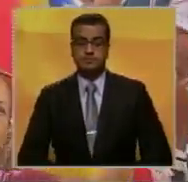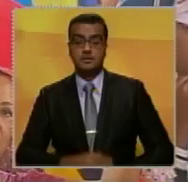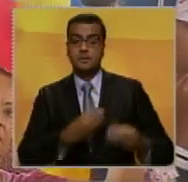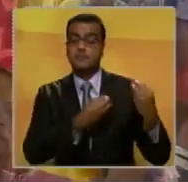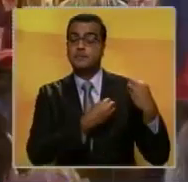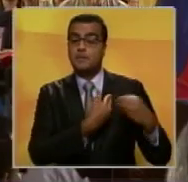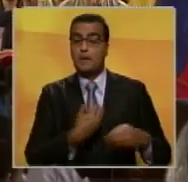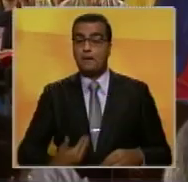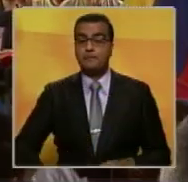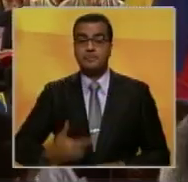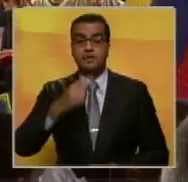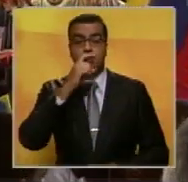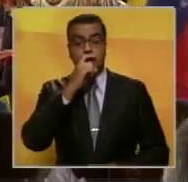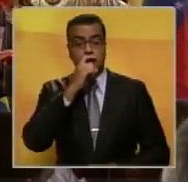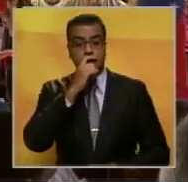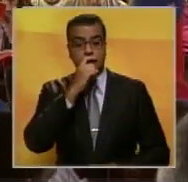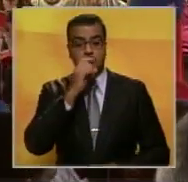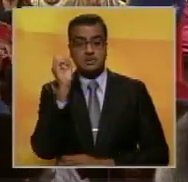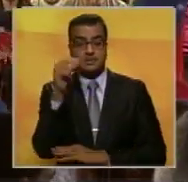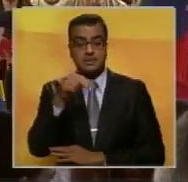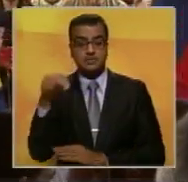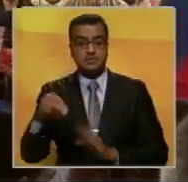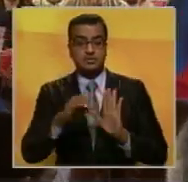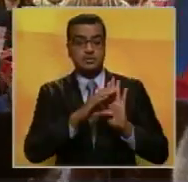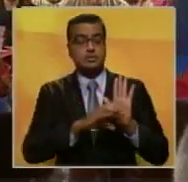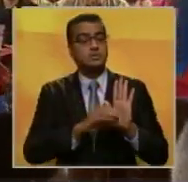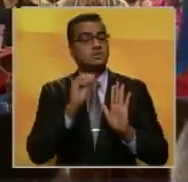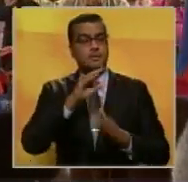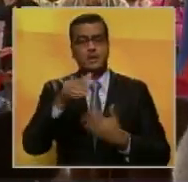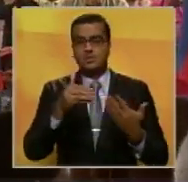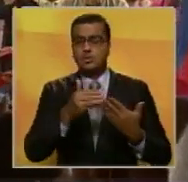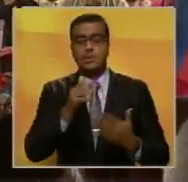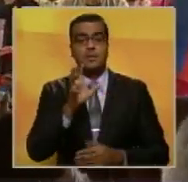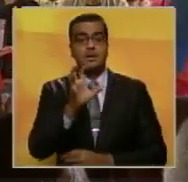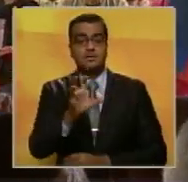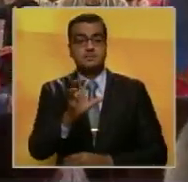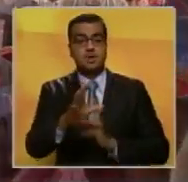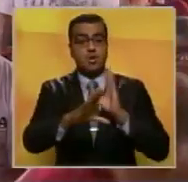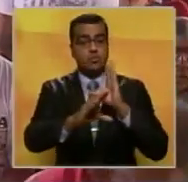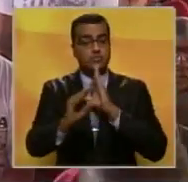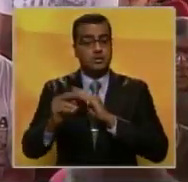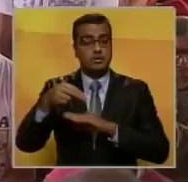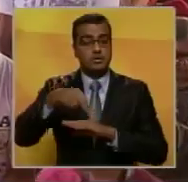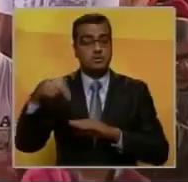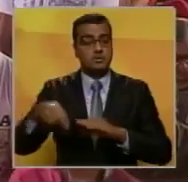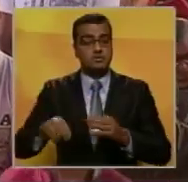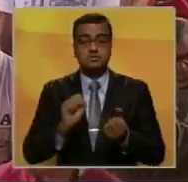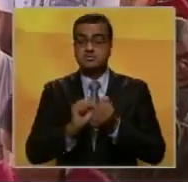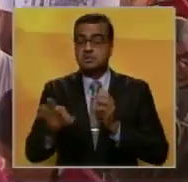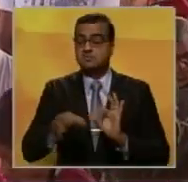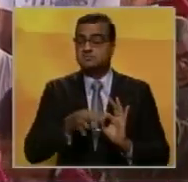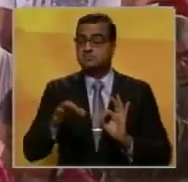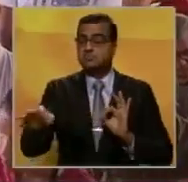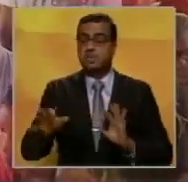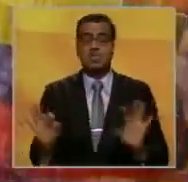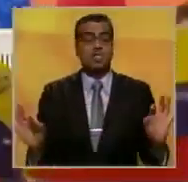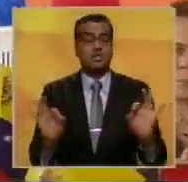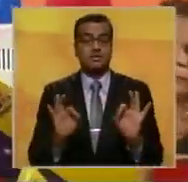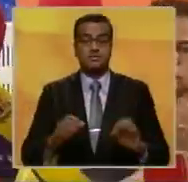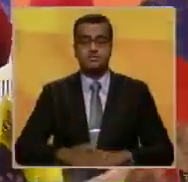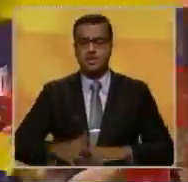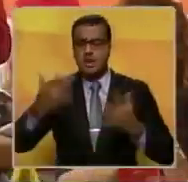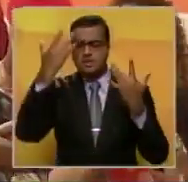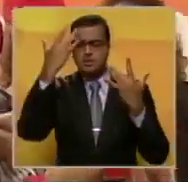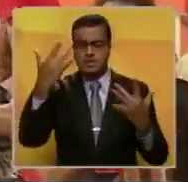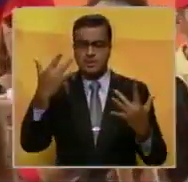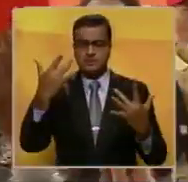Estado, Nicolás Maduro, a través de la Constituyente, convoca a todo el país a un diálogo nacional sin excluir a nadie. Una iniciativa